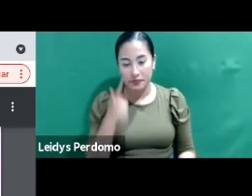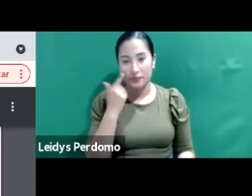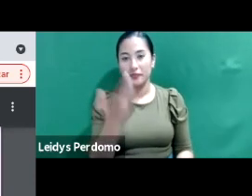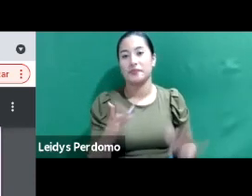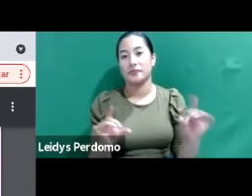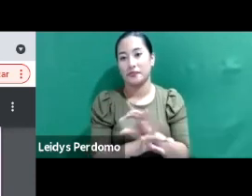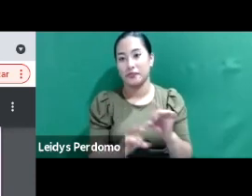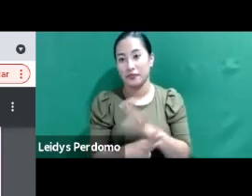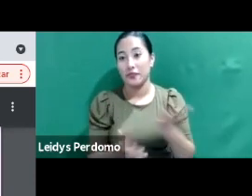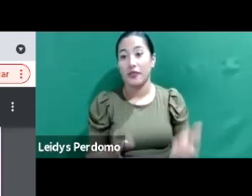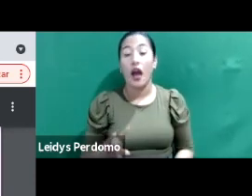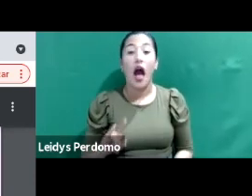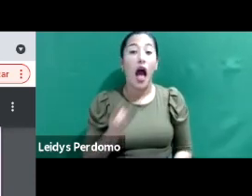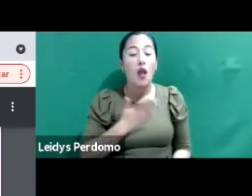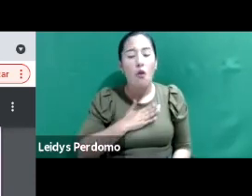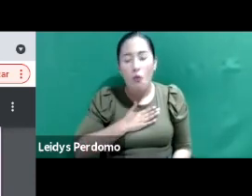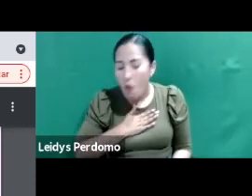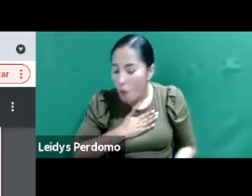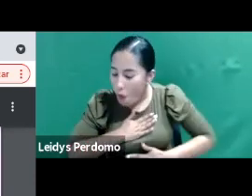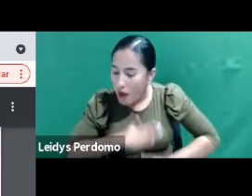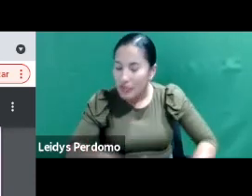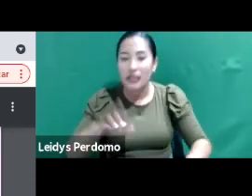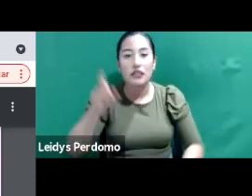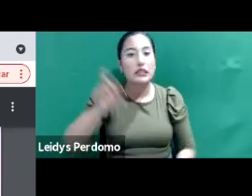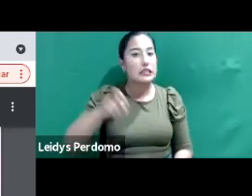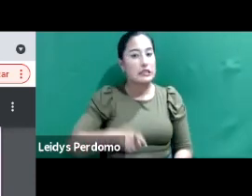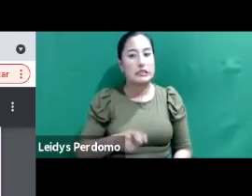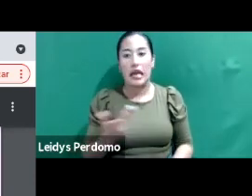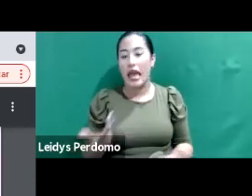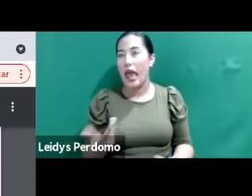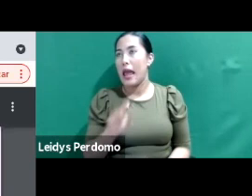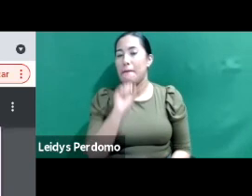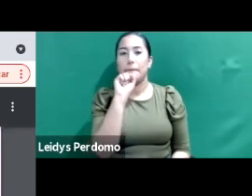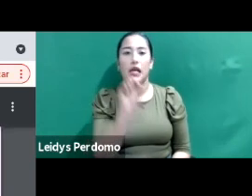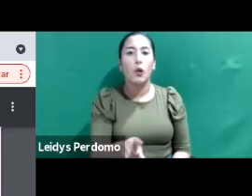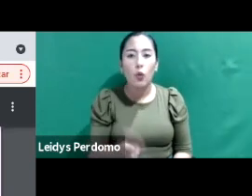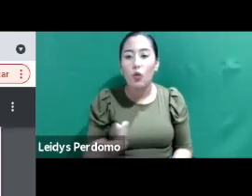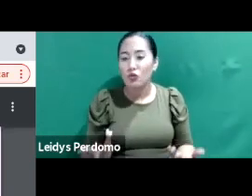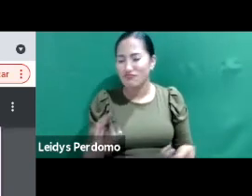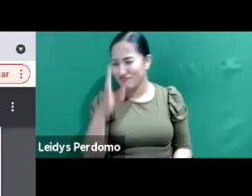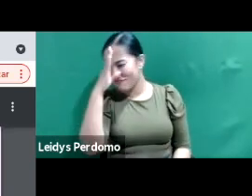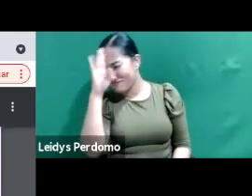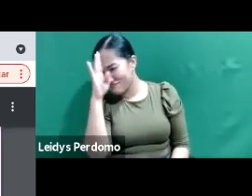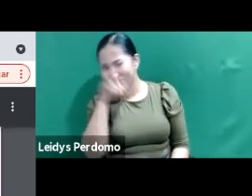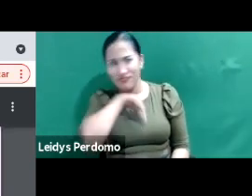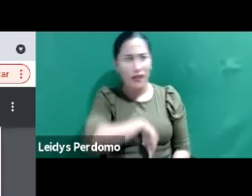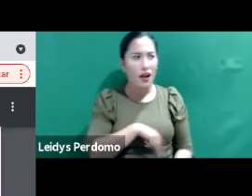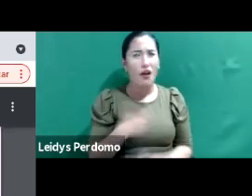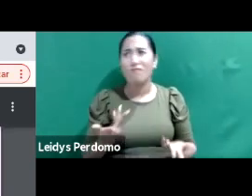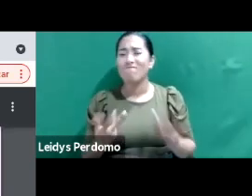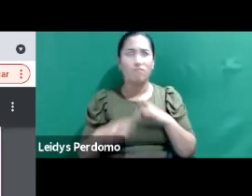joana.romero@unisabana.edu.co, cualquier cosa que ustedes requieran de preguntas, que les haya algo que quieran